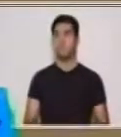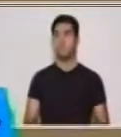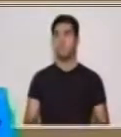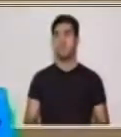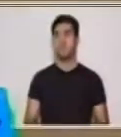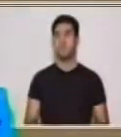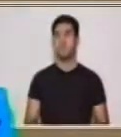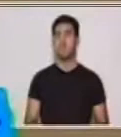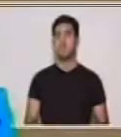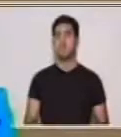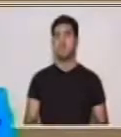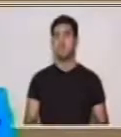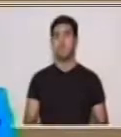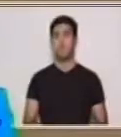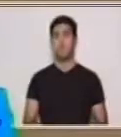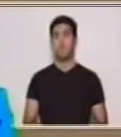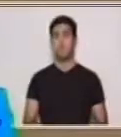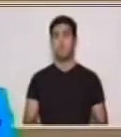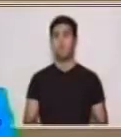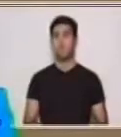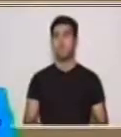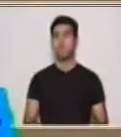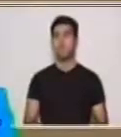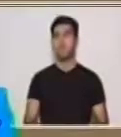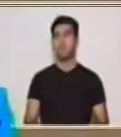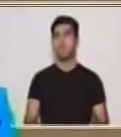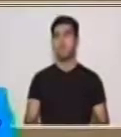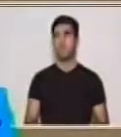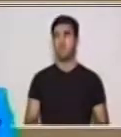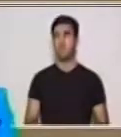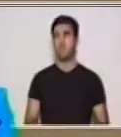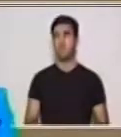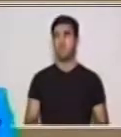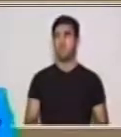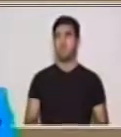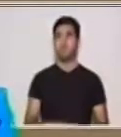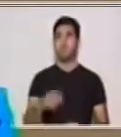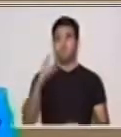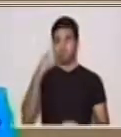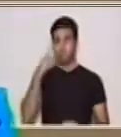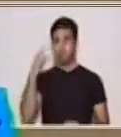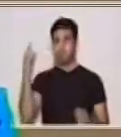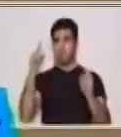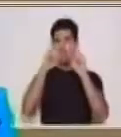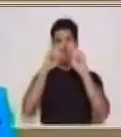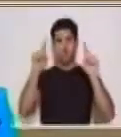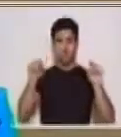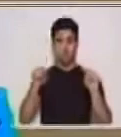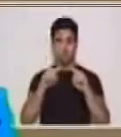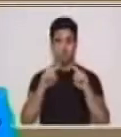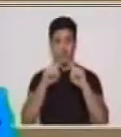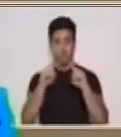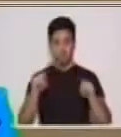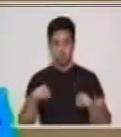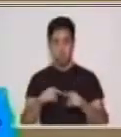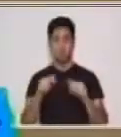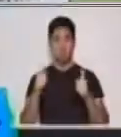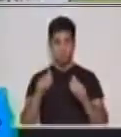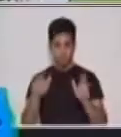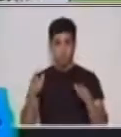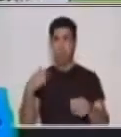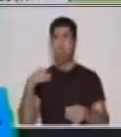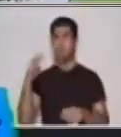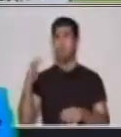Entonces vamos a necesitar, si ya tenemos 2 rectángulos acá, ¿cuántos nos harían falta para